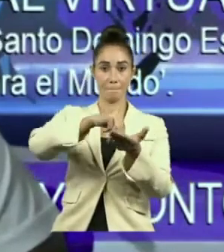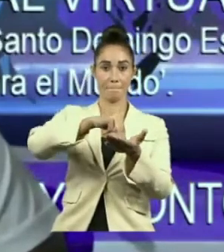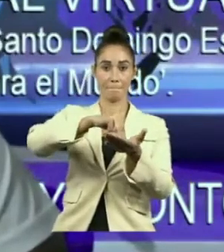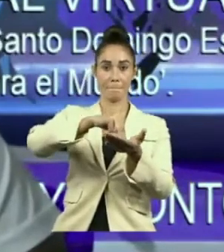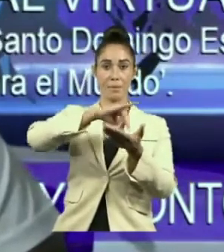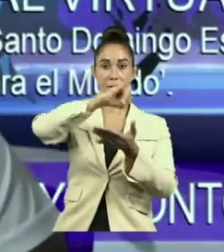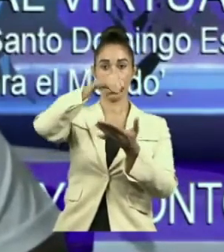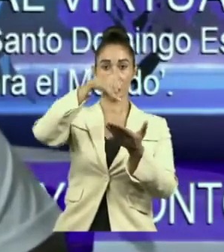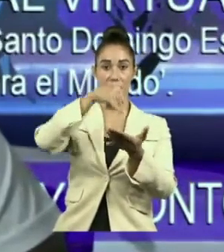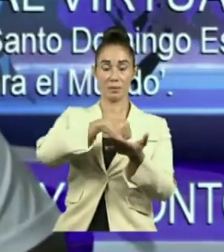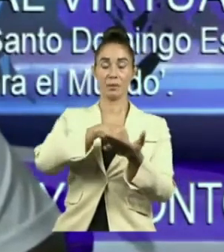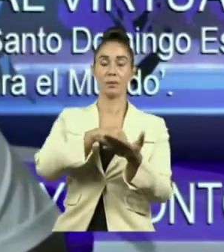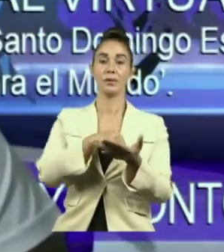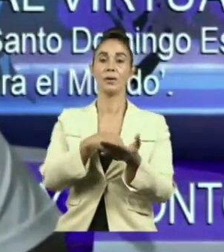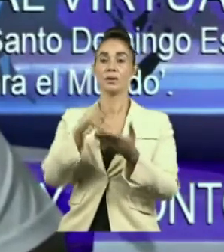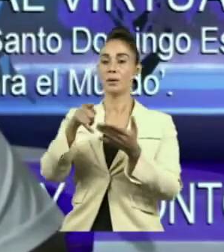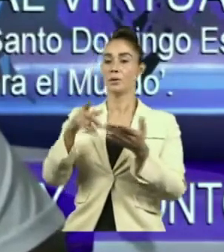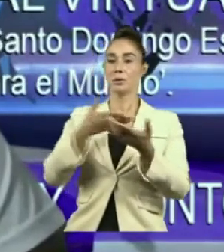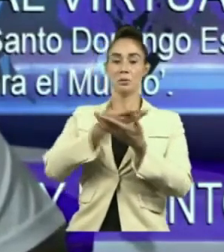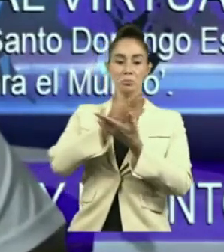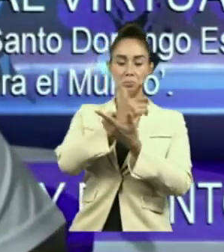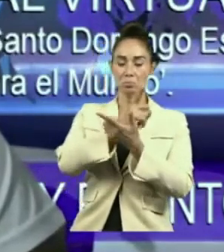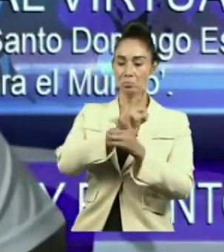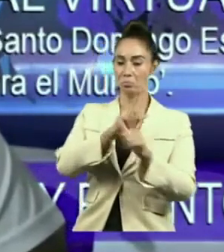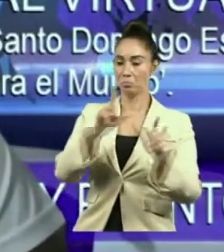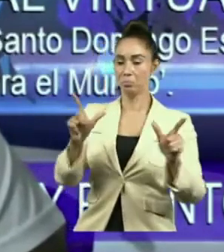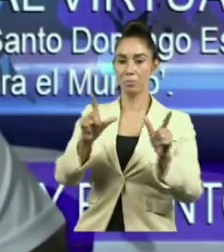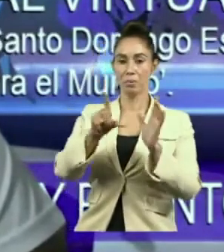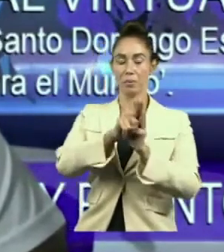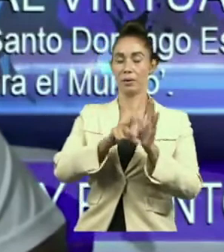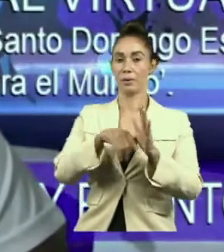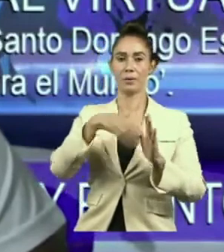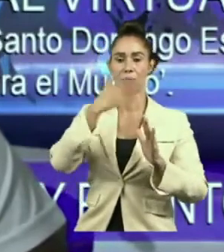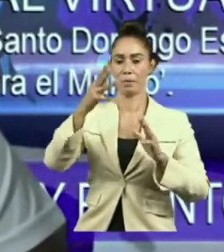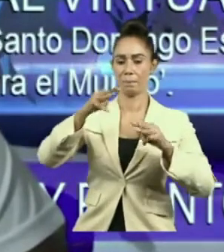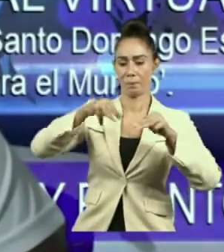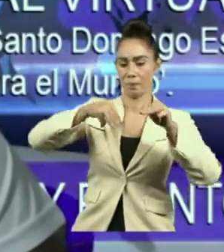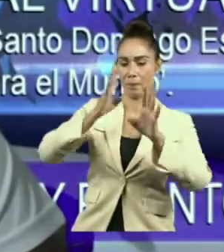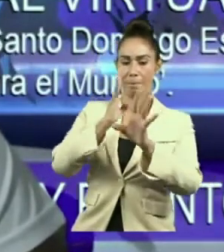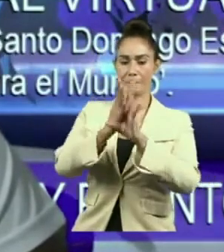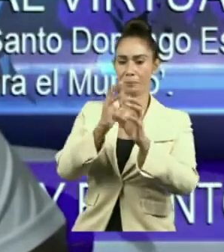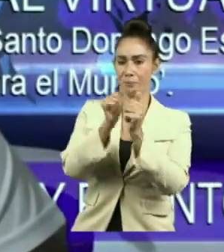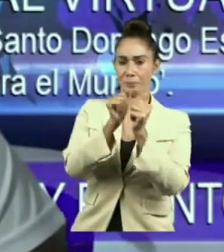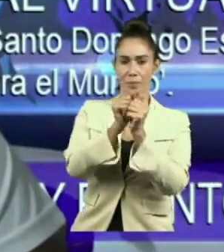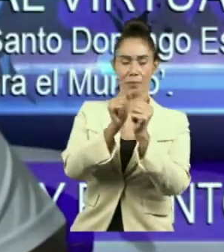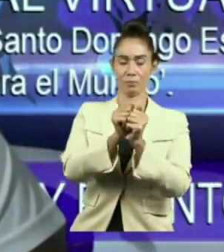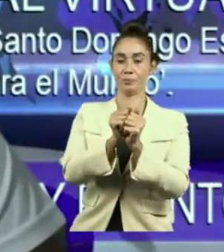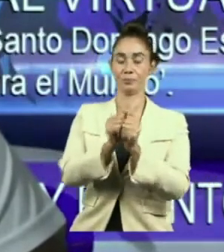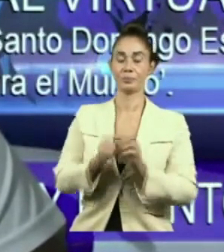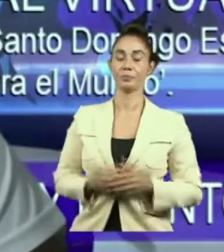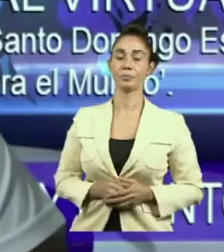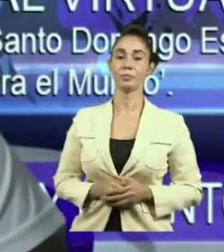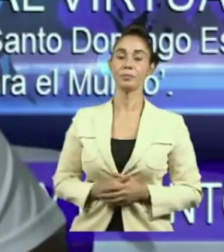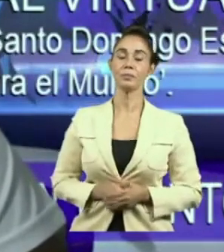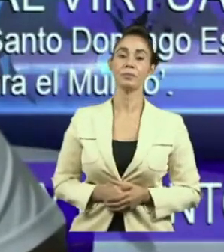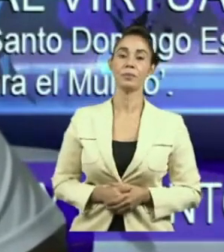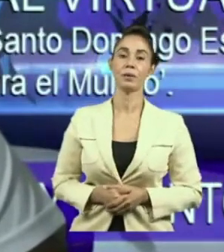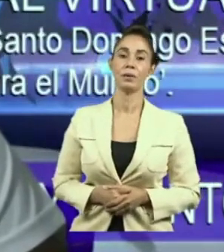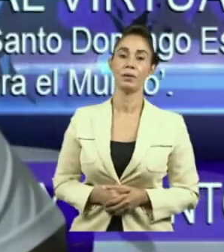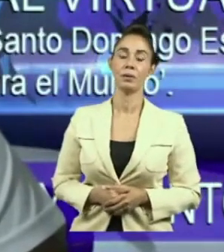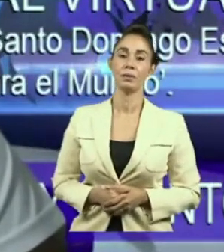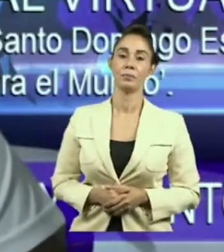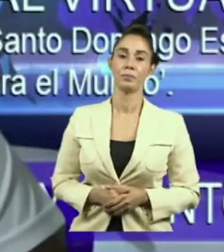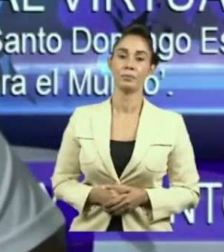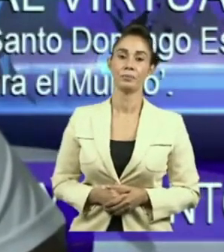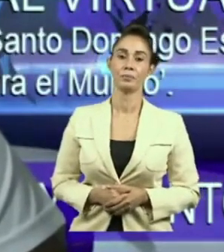reglamento y ahora que el ayuntamiento santo domingo este tomo la decisión en el día de ayer de